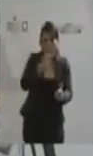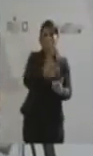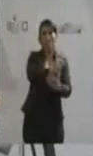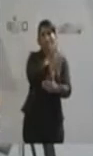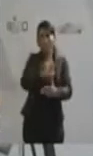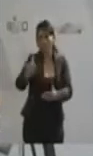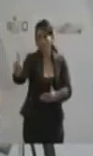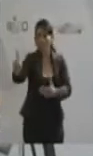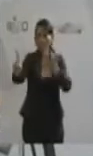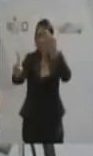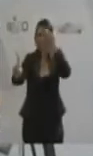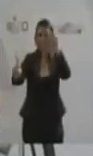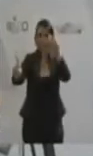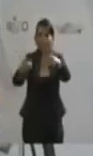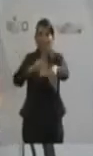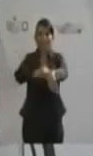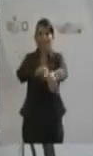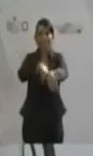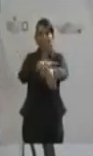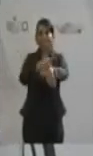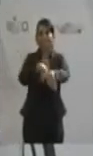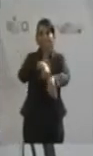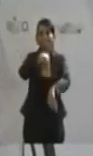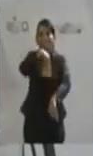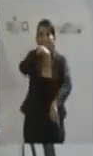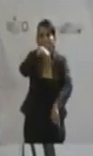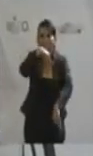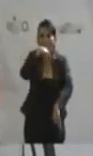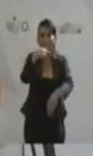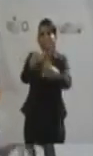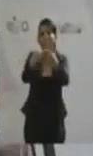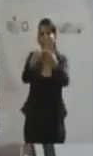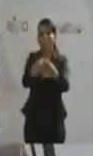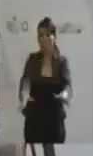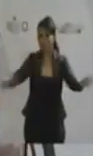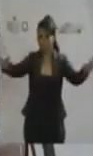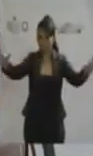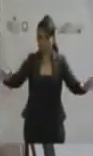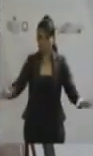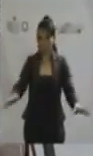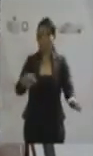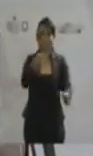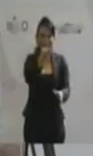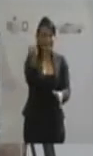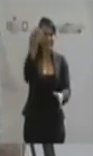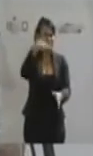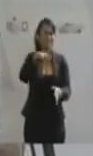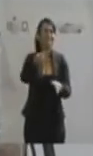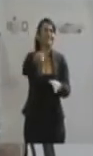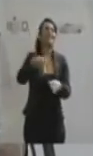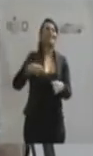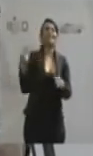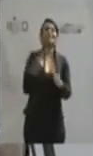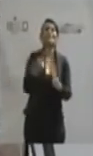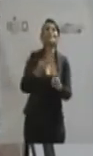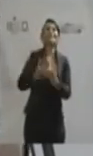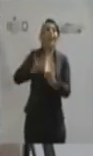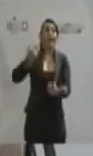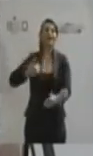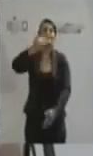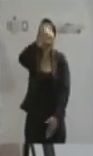ciudadana ciudadano nosotros lo sabíamos no necesitamos como peña nieto- que 18